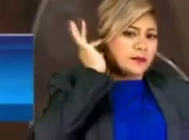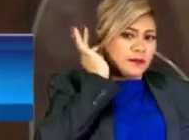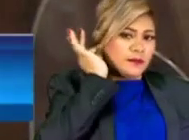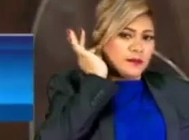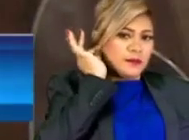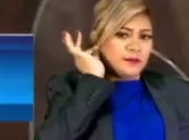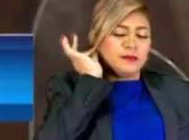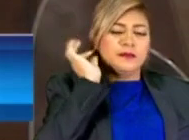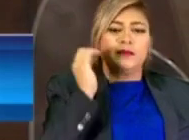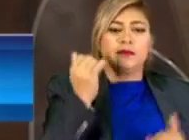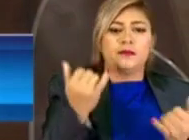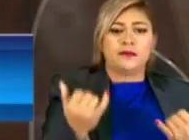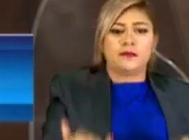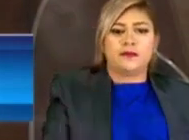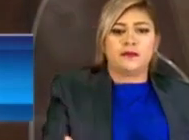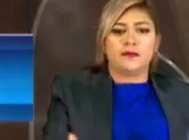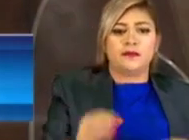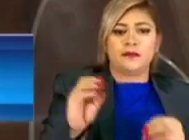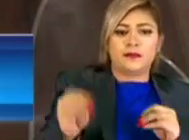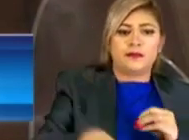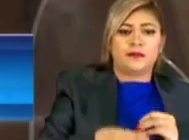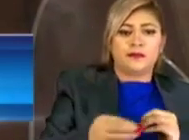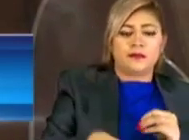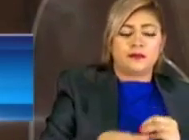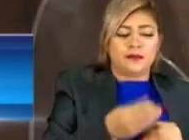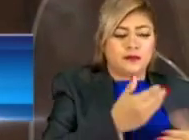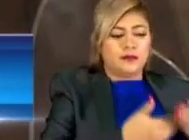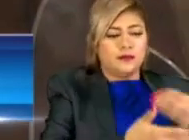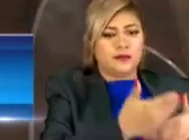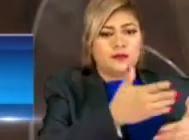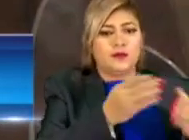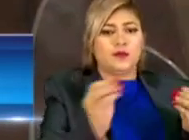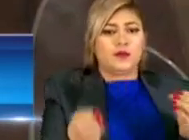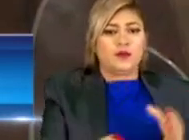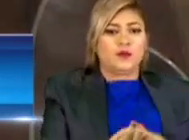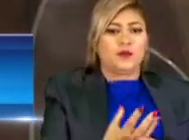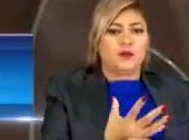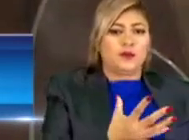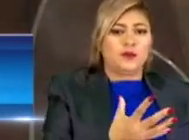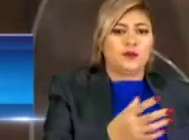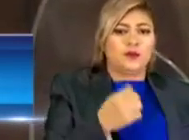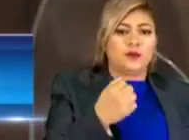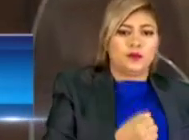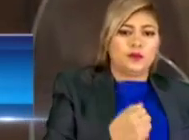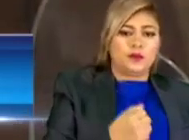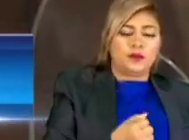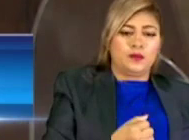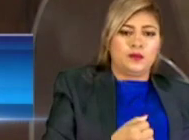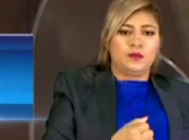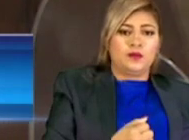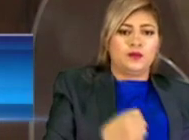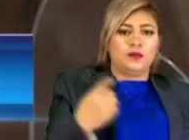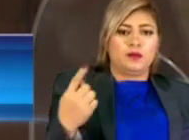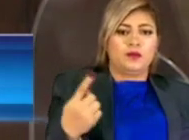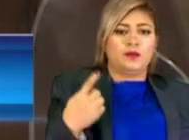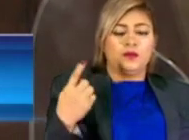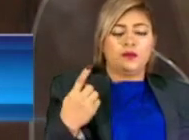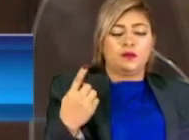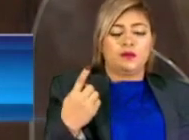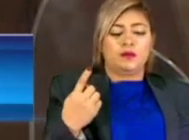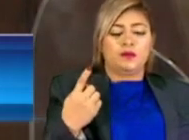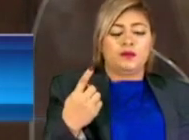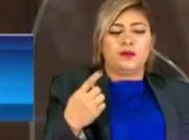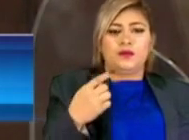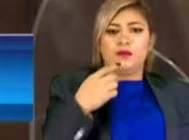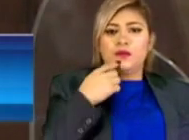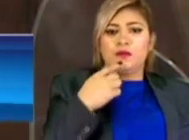estamos impulsando la construcción de nuevas obras de infraestructura pública, dando mantenimiento